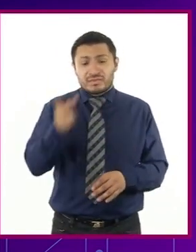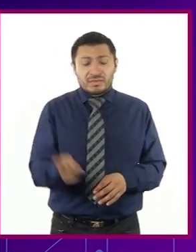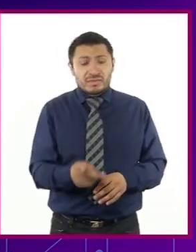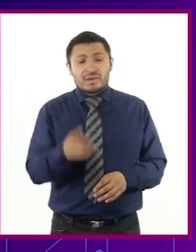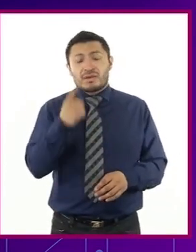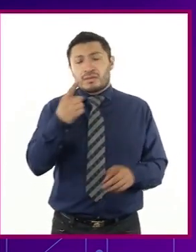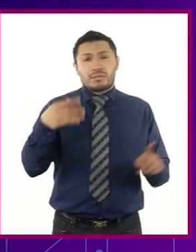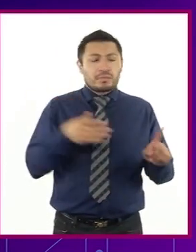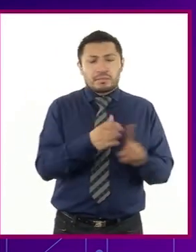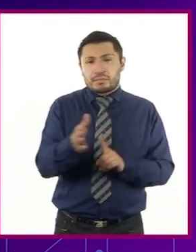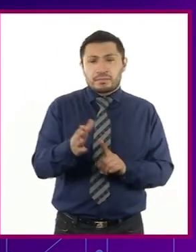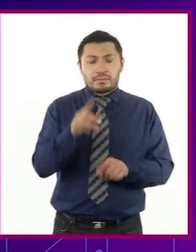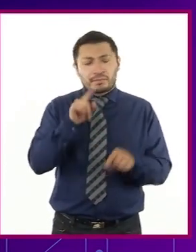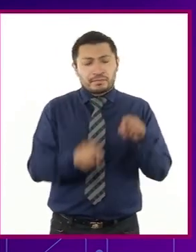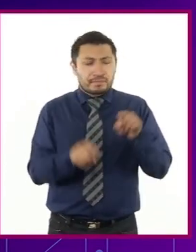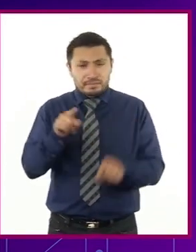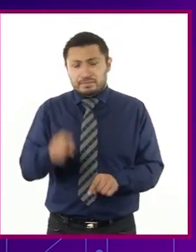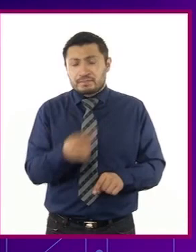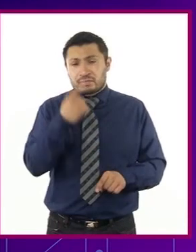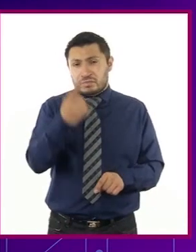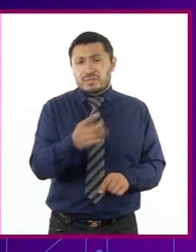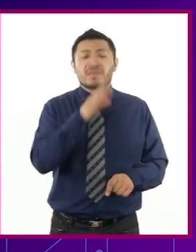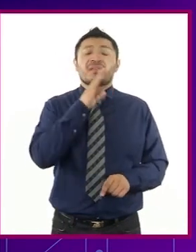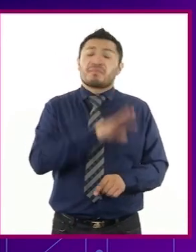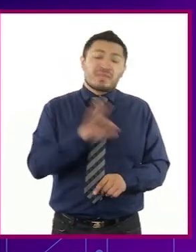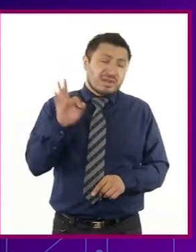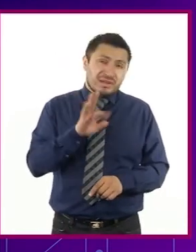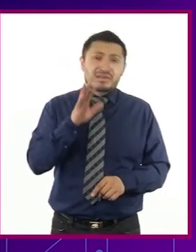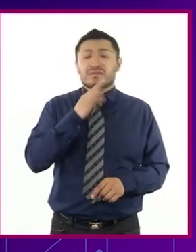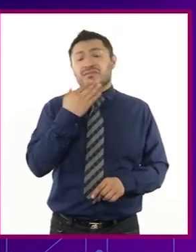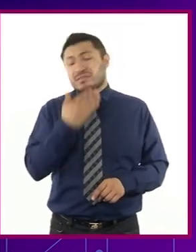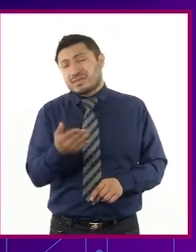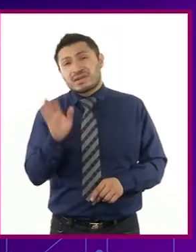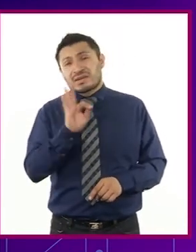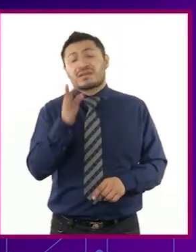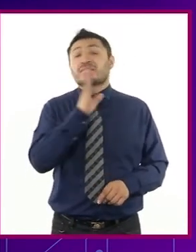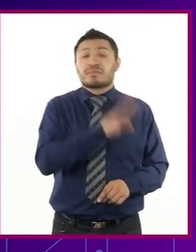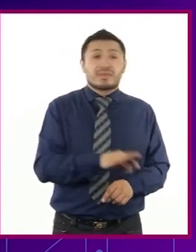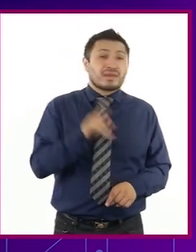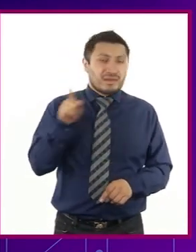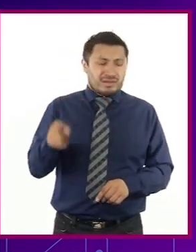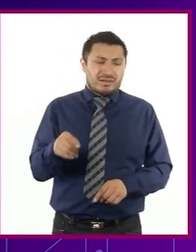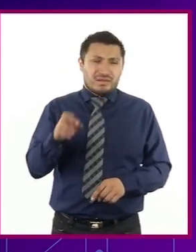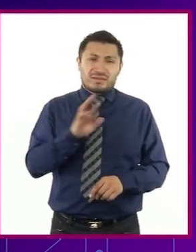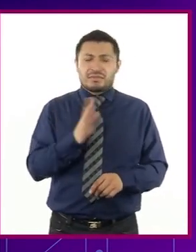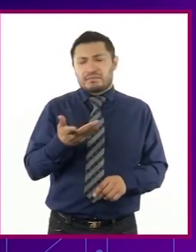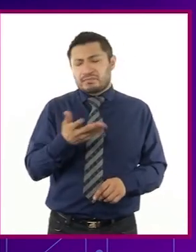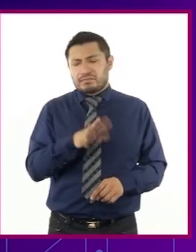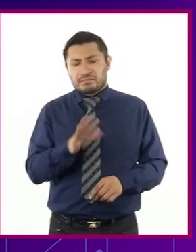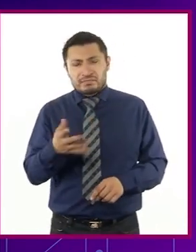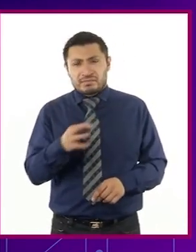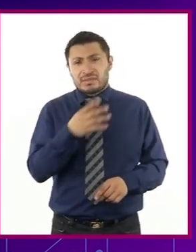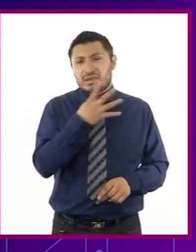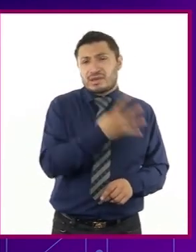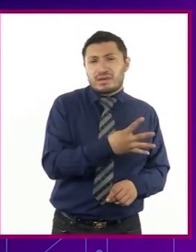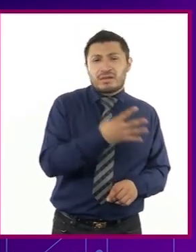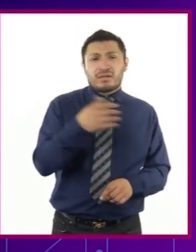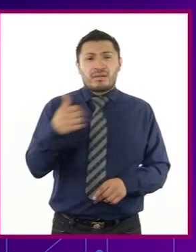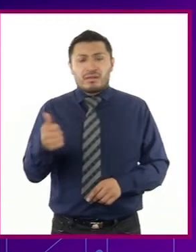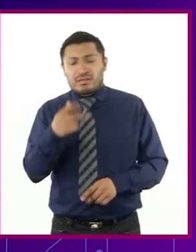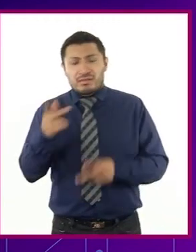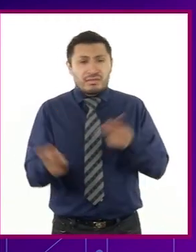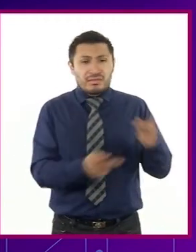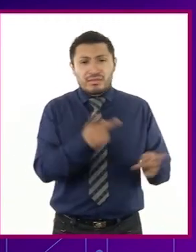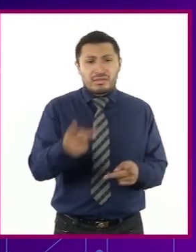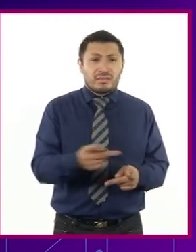una dispersión o variabilidad de una pregunta, es decir, su desempeño está, en promedio, entre 4 y 6